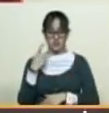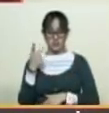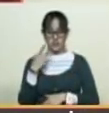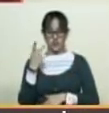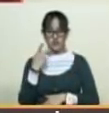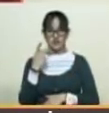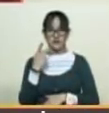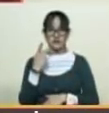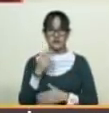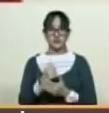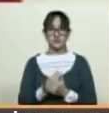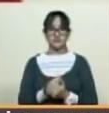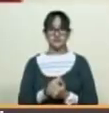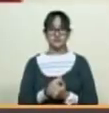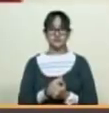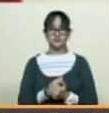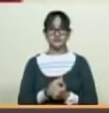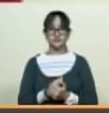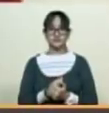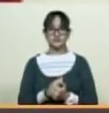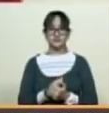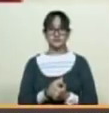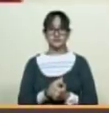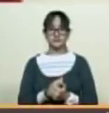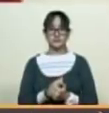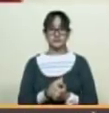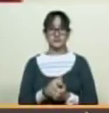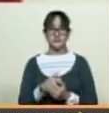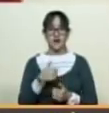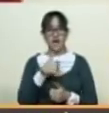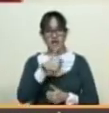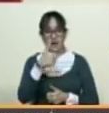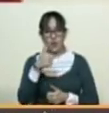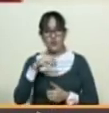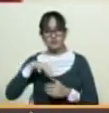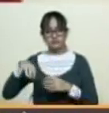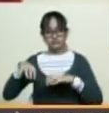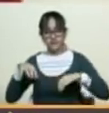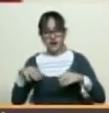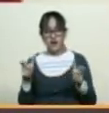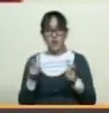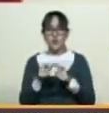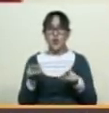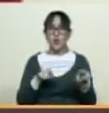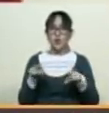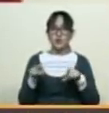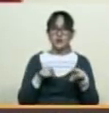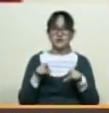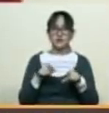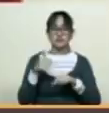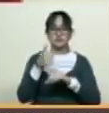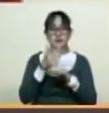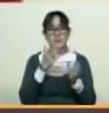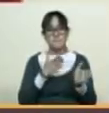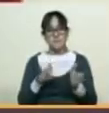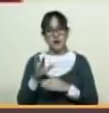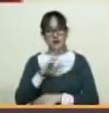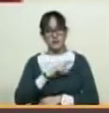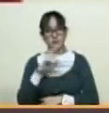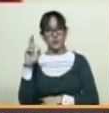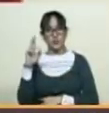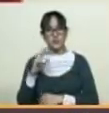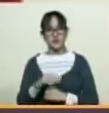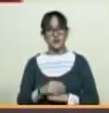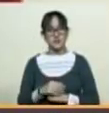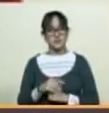lo apoyan realizarán cada uno por separado reuniones de coordinación con los mandos del Plan República,